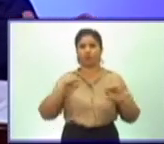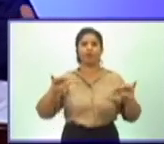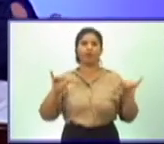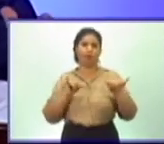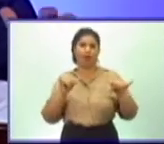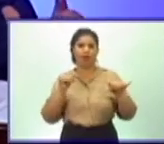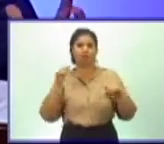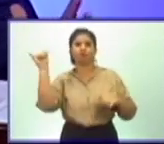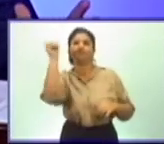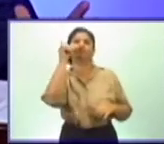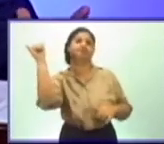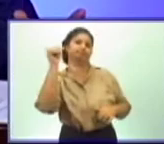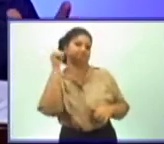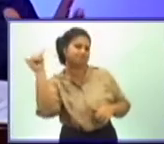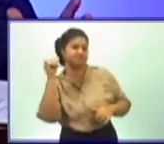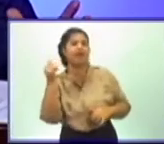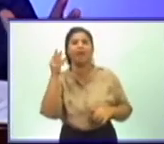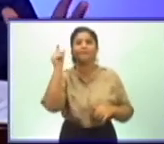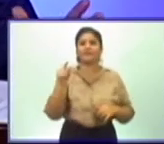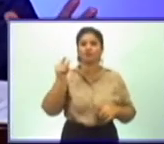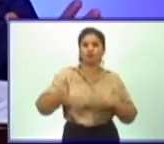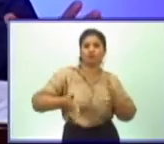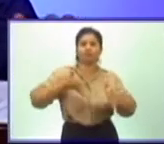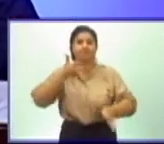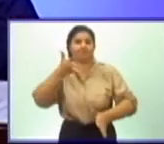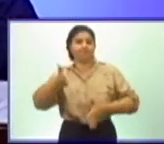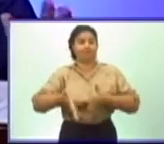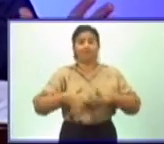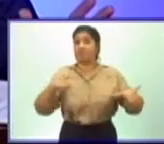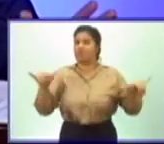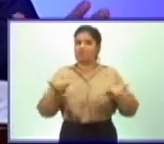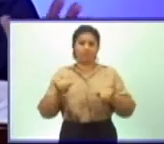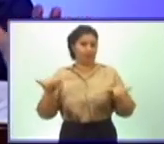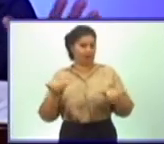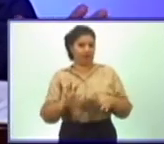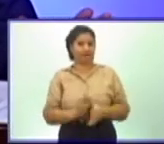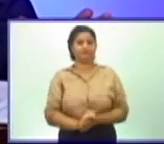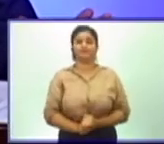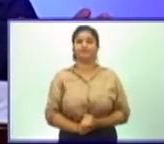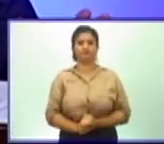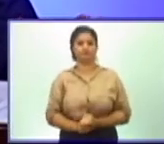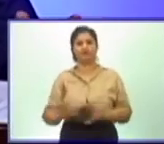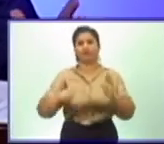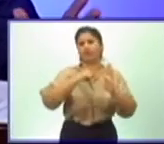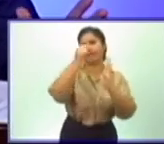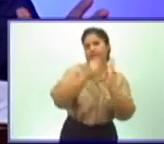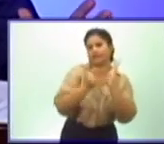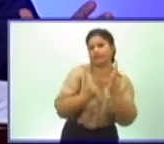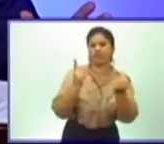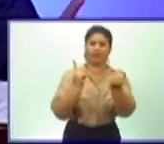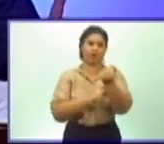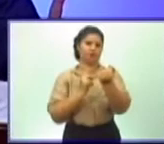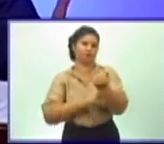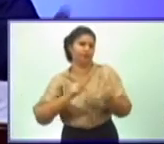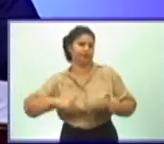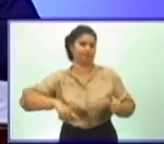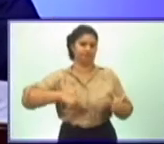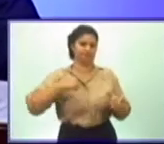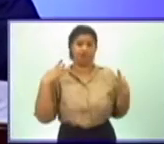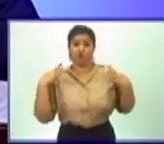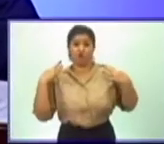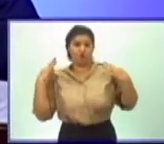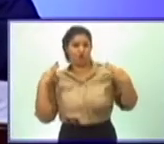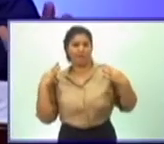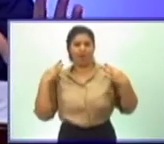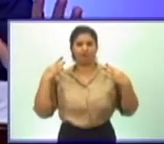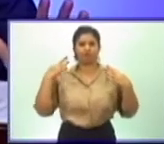escenario, con una escenografía propia de la época en que se desarrolla la obra y de las intenciones que tenga